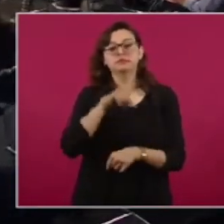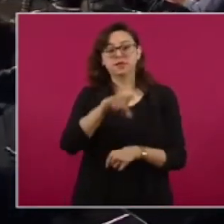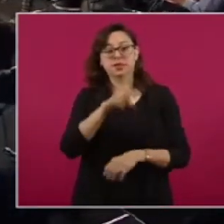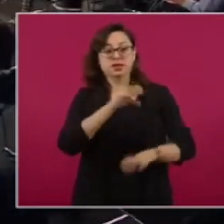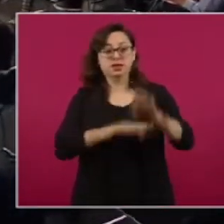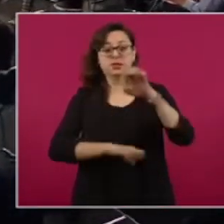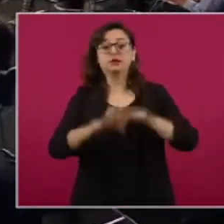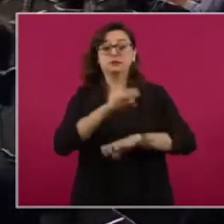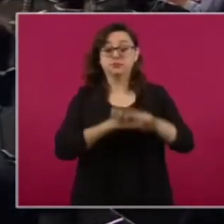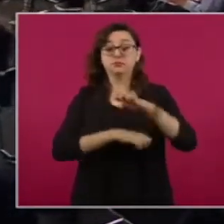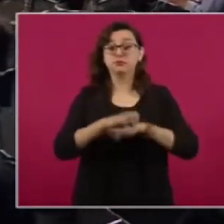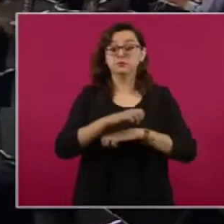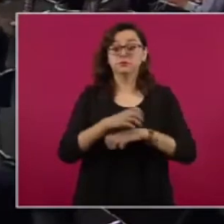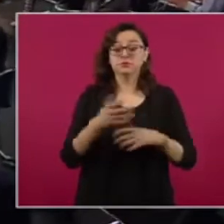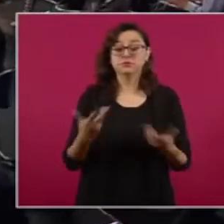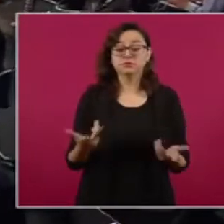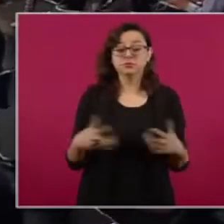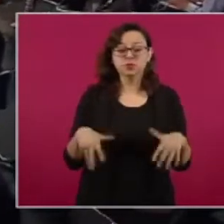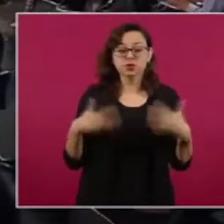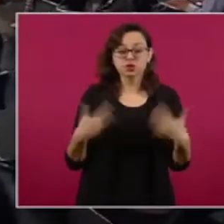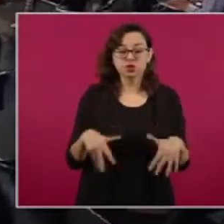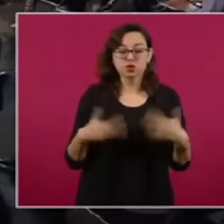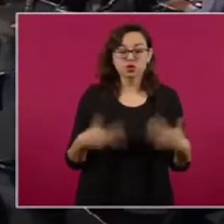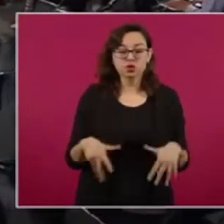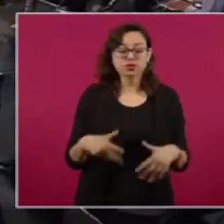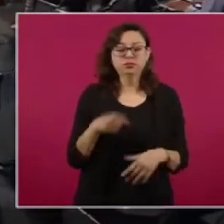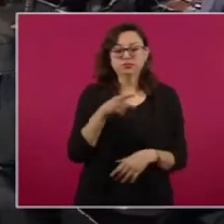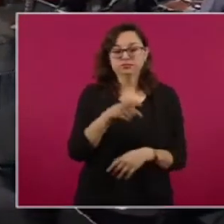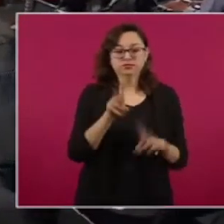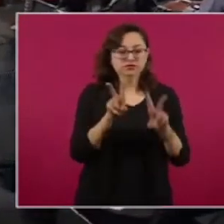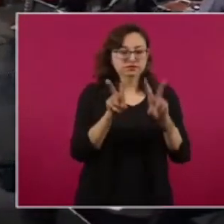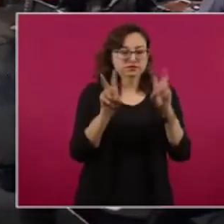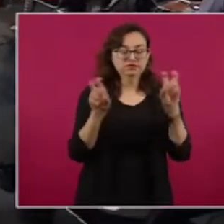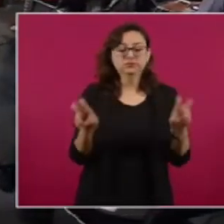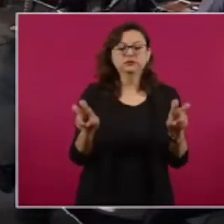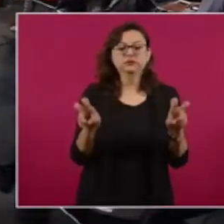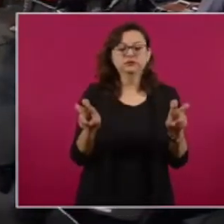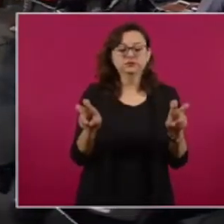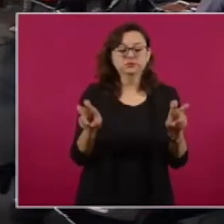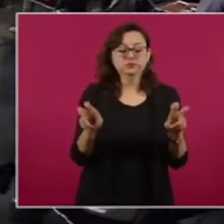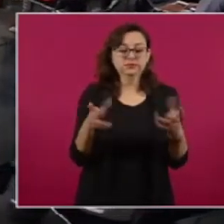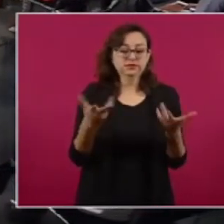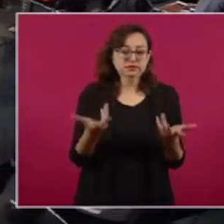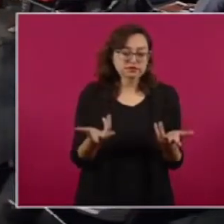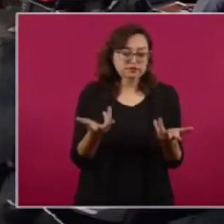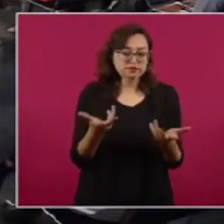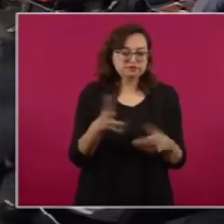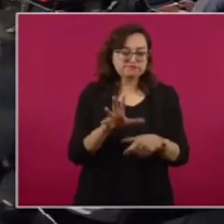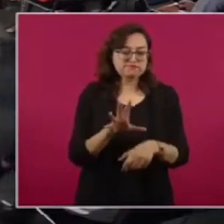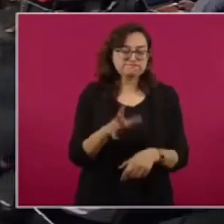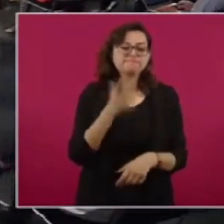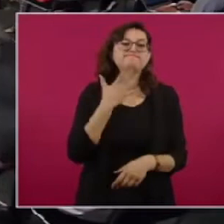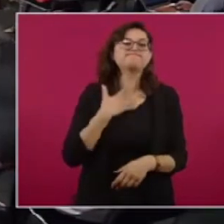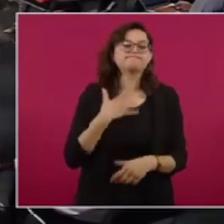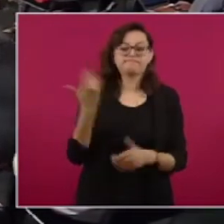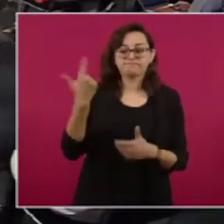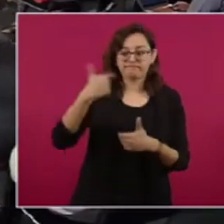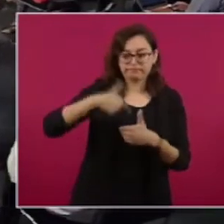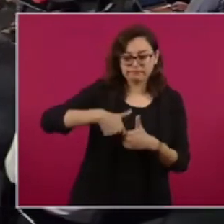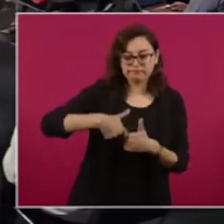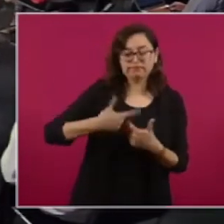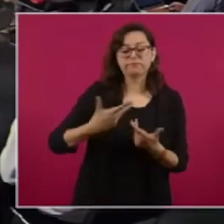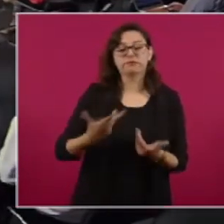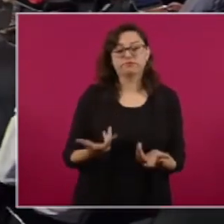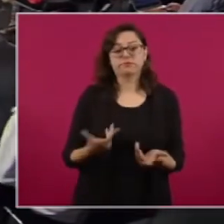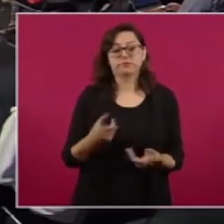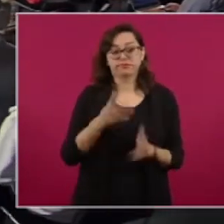empresa, gran empresa, la primera en el tema de distribución de combustibles, que ya habían